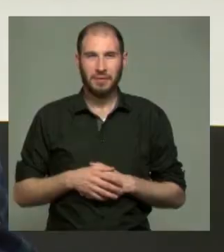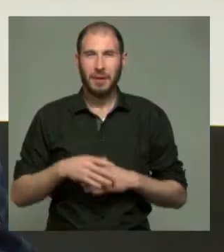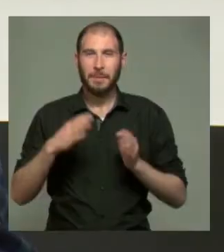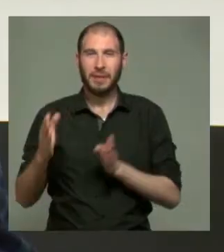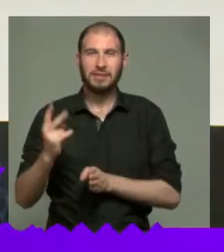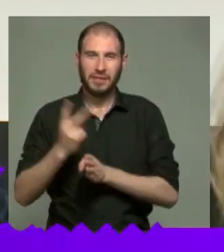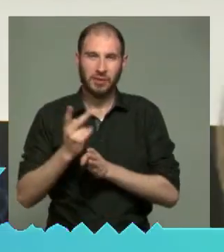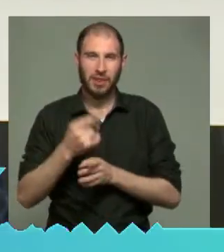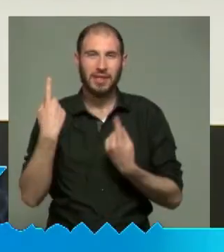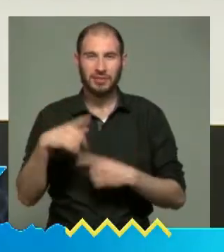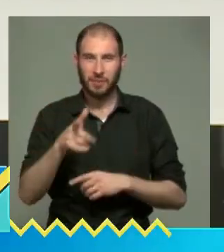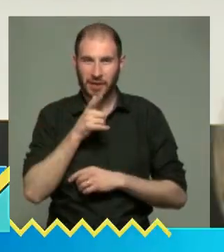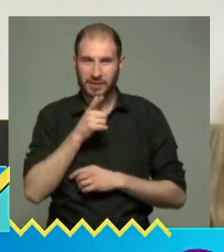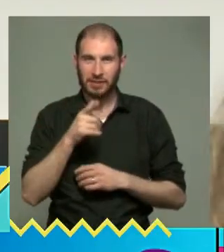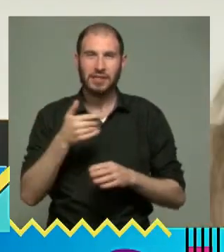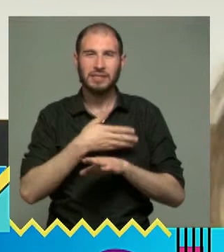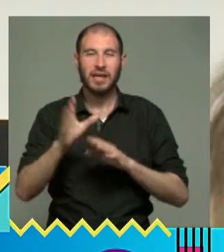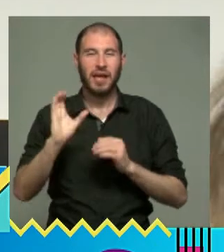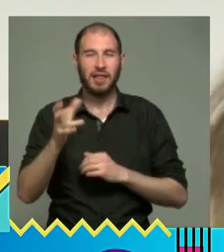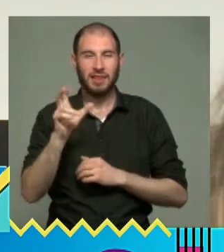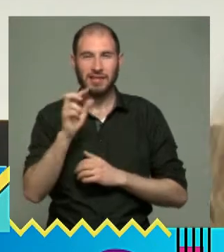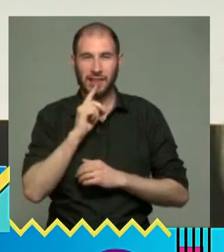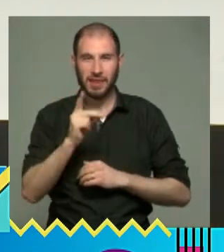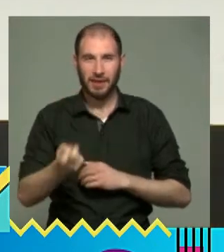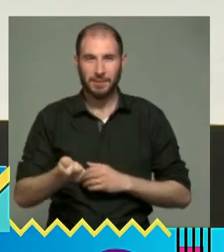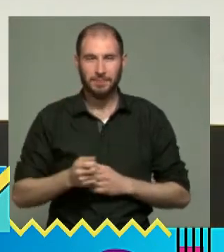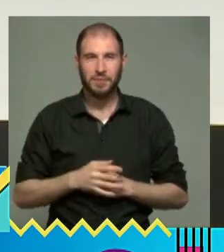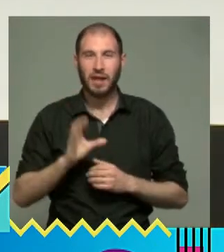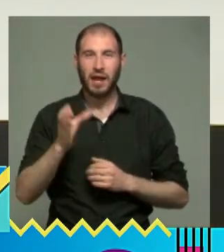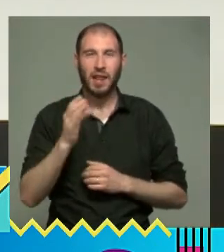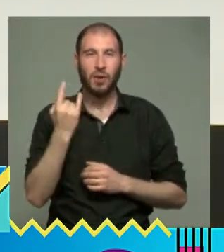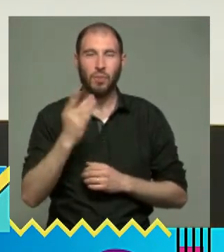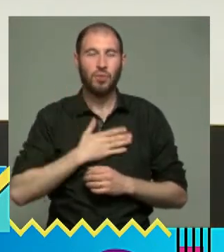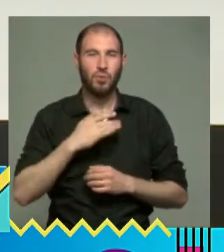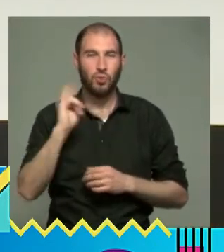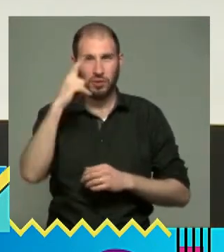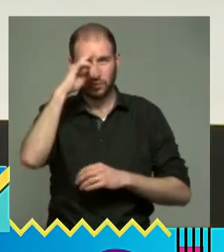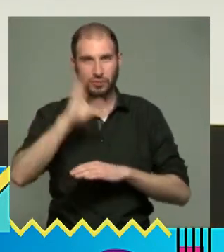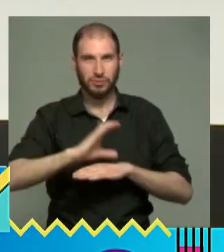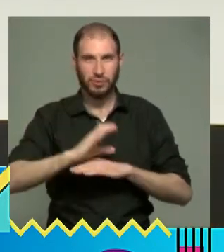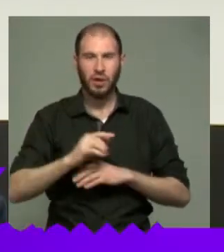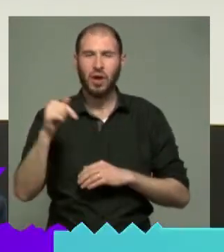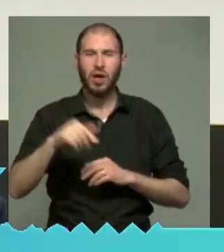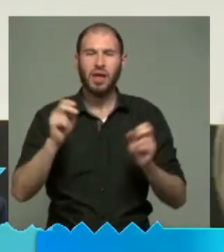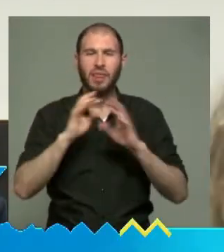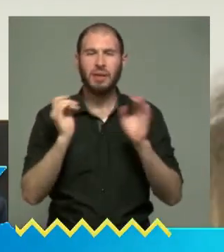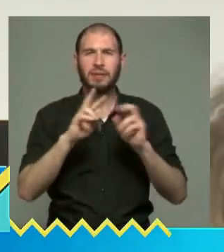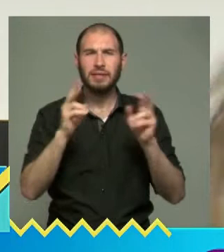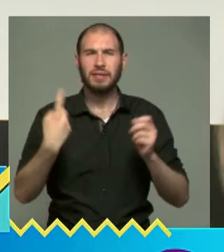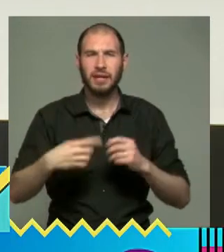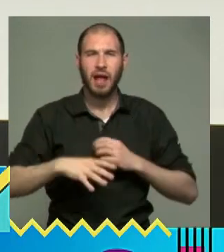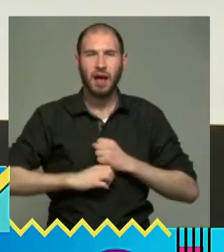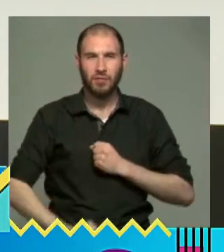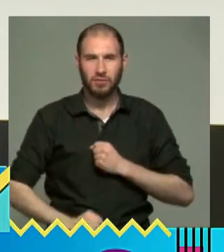Segundo bloque de Distintos Parecidos, seguimos por el canal 30 de la televisión digital abierta, Señalú, el canal de la Universidad Nacional de Cuyo. Hoy estamos debatiendo sobre